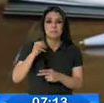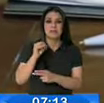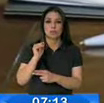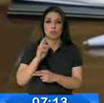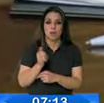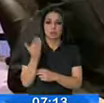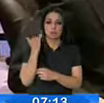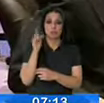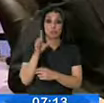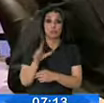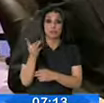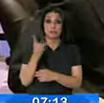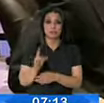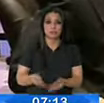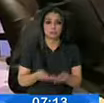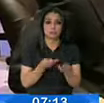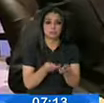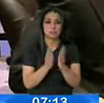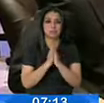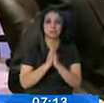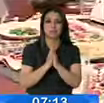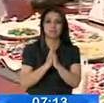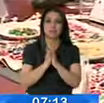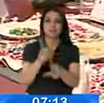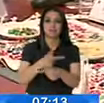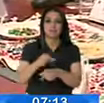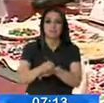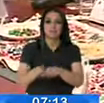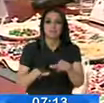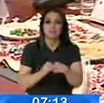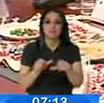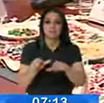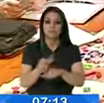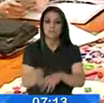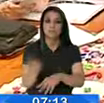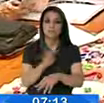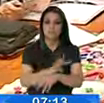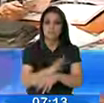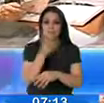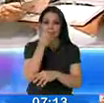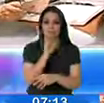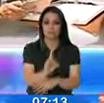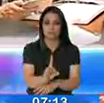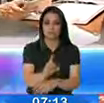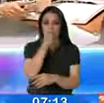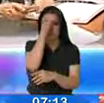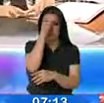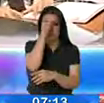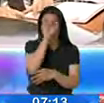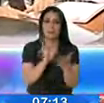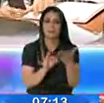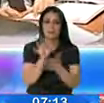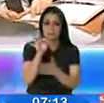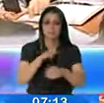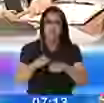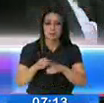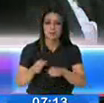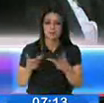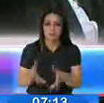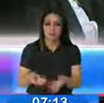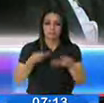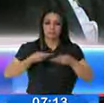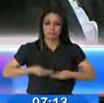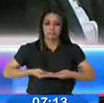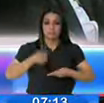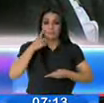de diciembre. Luego de que el Consejo de Administración Legislativa CAL decidiera el domingo admitir a trámite la misma. El